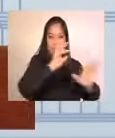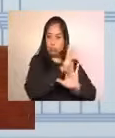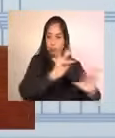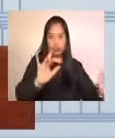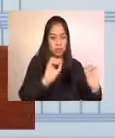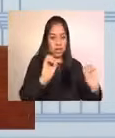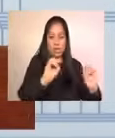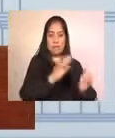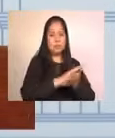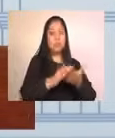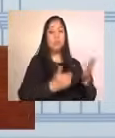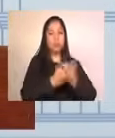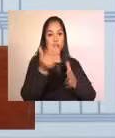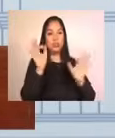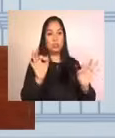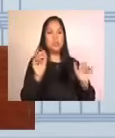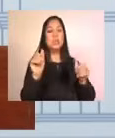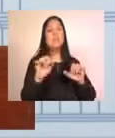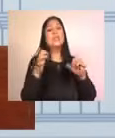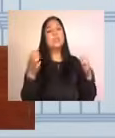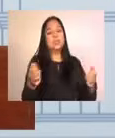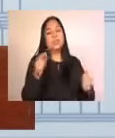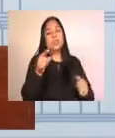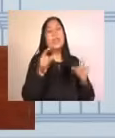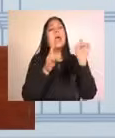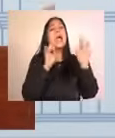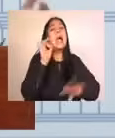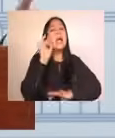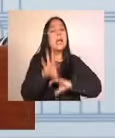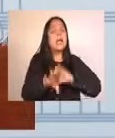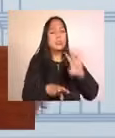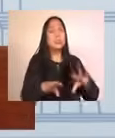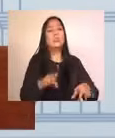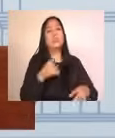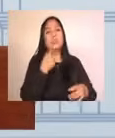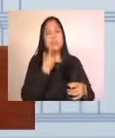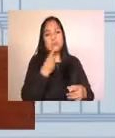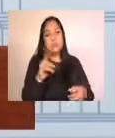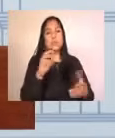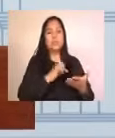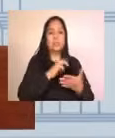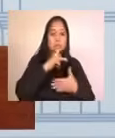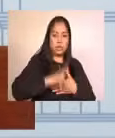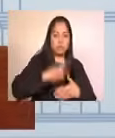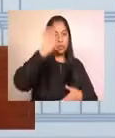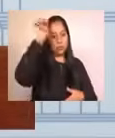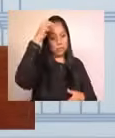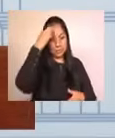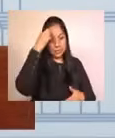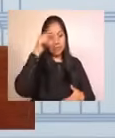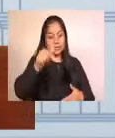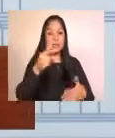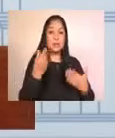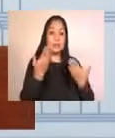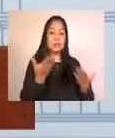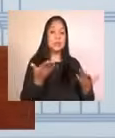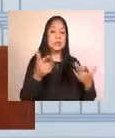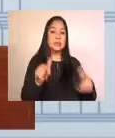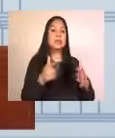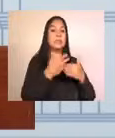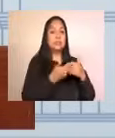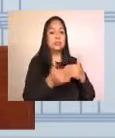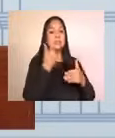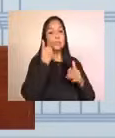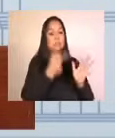inaugurado. Así que esos son algunos de los muchos proyectos, políticas que se van a proyectar para el